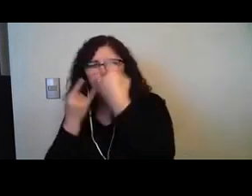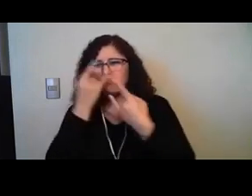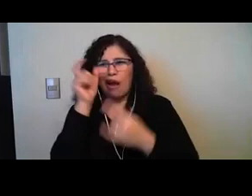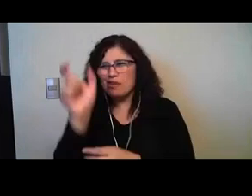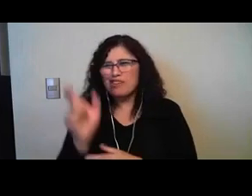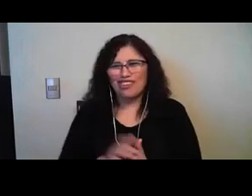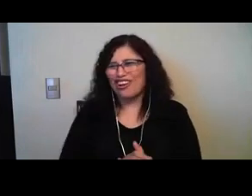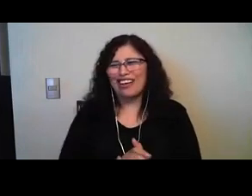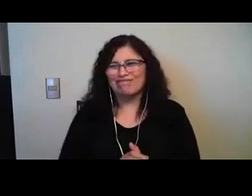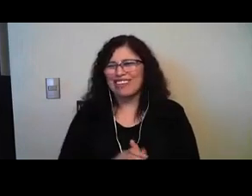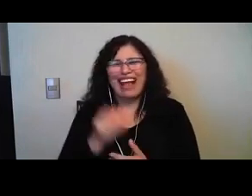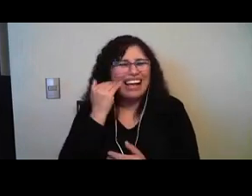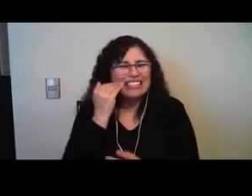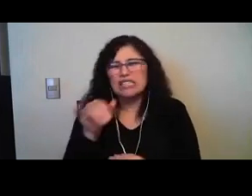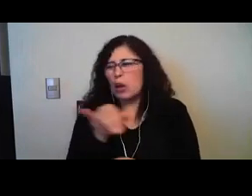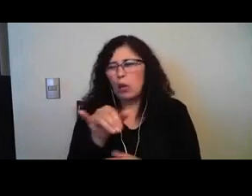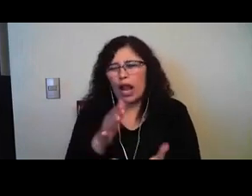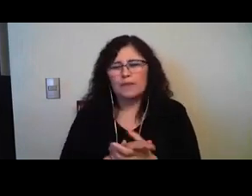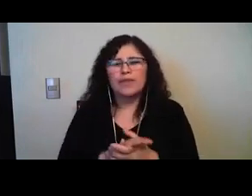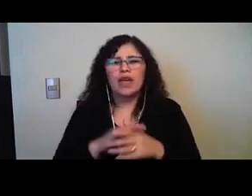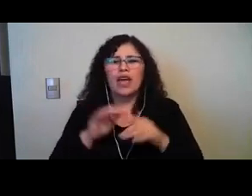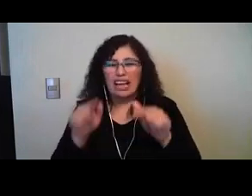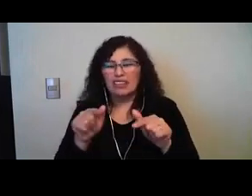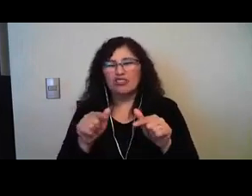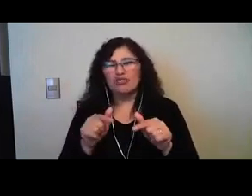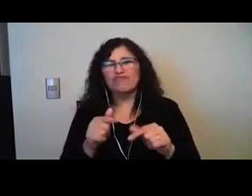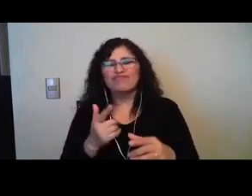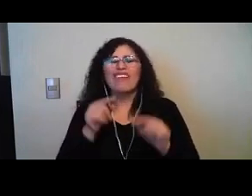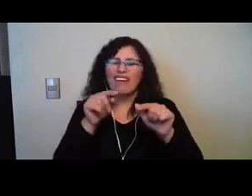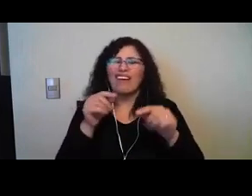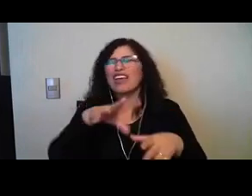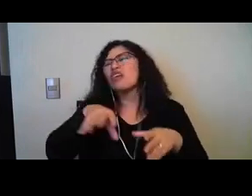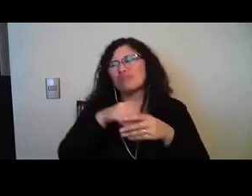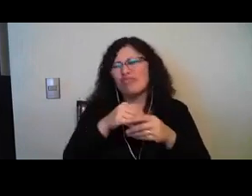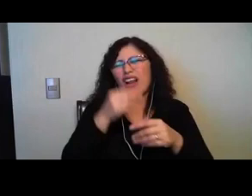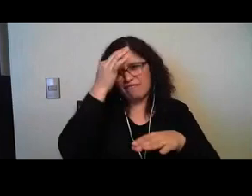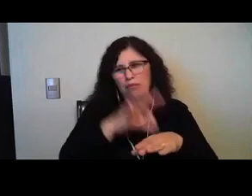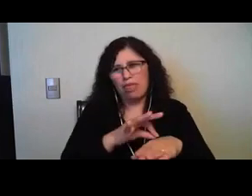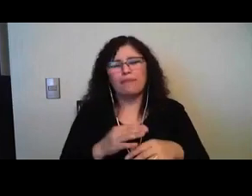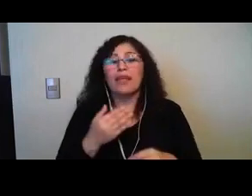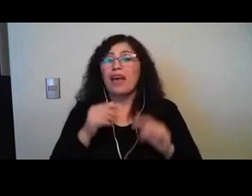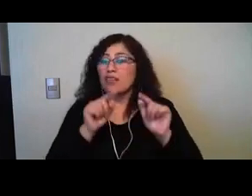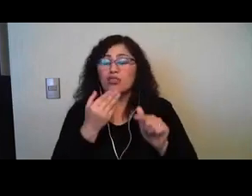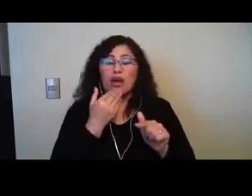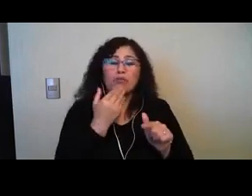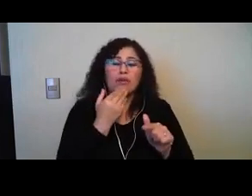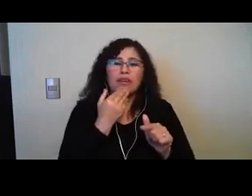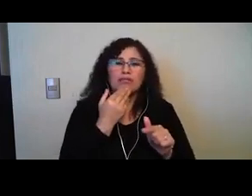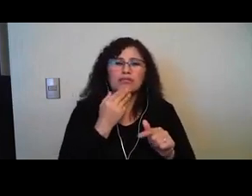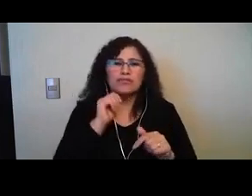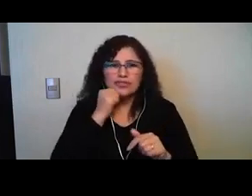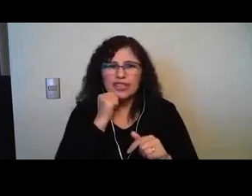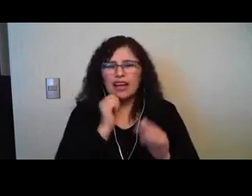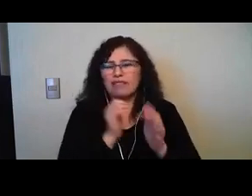Pero eso es algo bien propio de la enfermedad, ya. Y se suele atribuir a un defecto en un gen